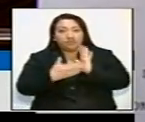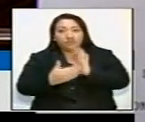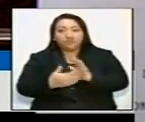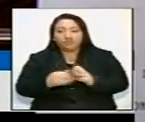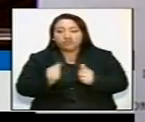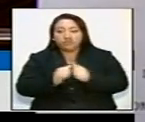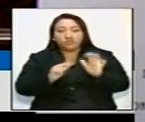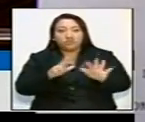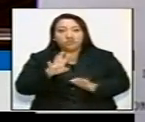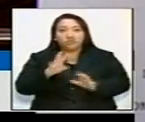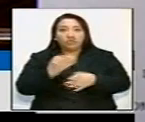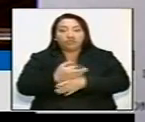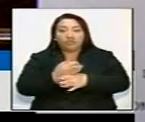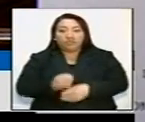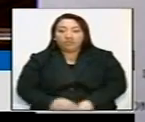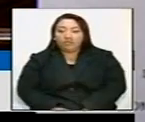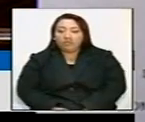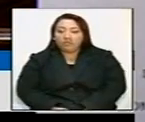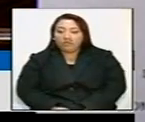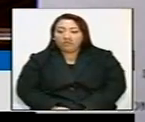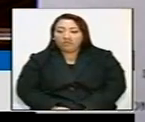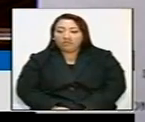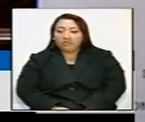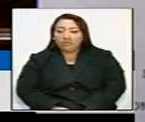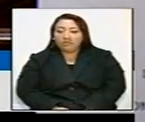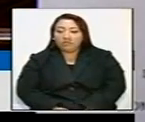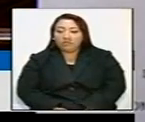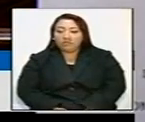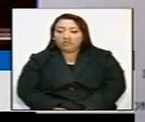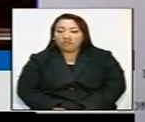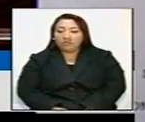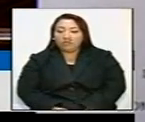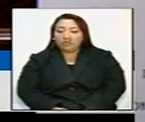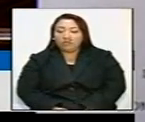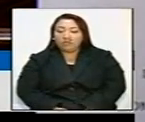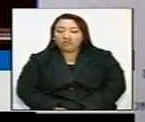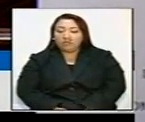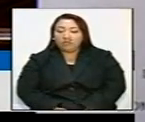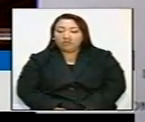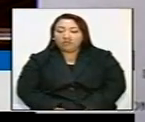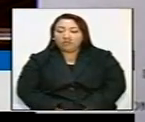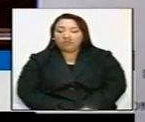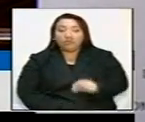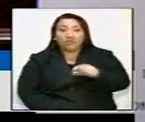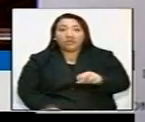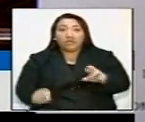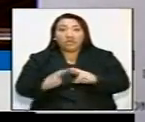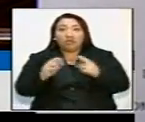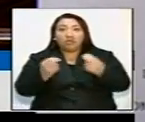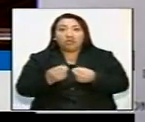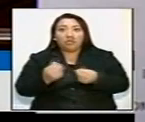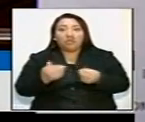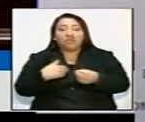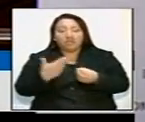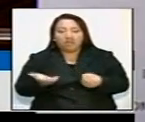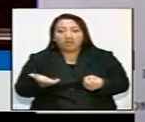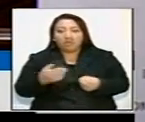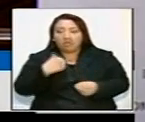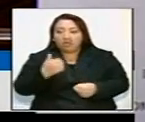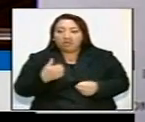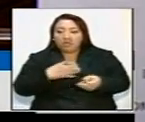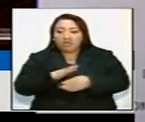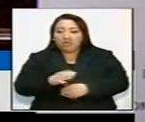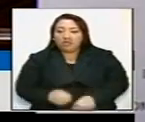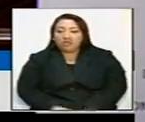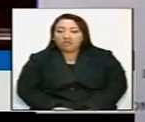de las 84 medidas. Y en ese evento lo que también vamos a